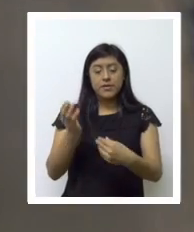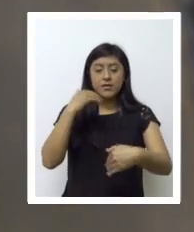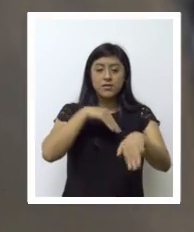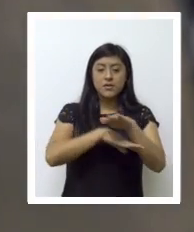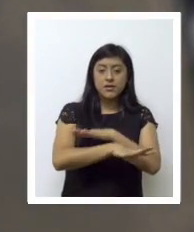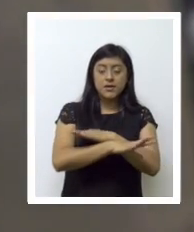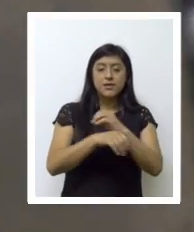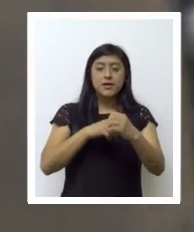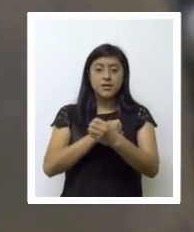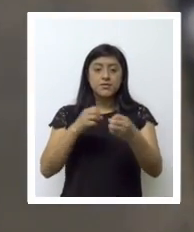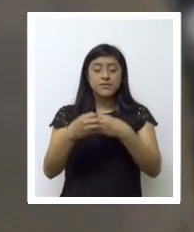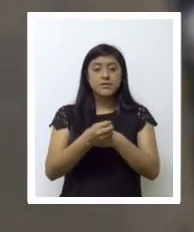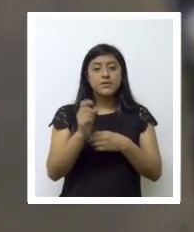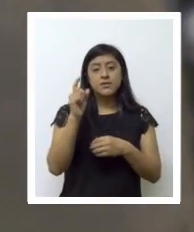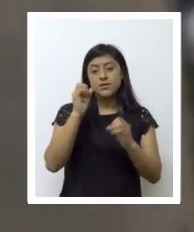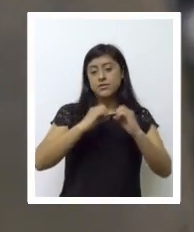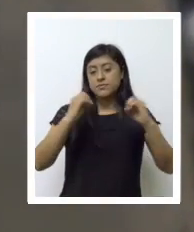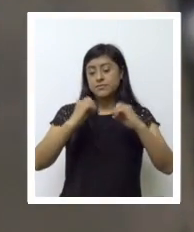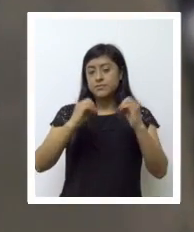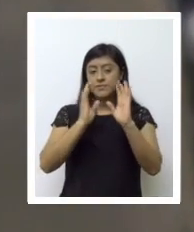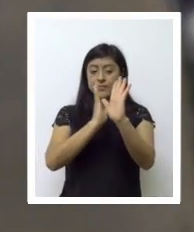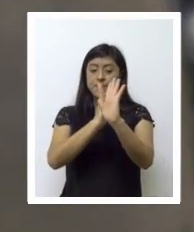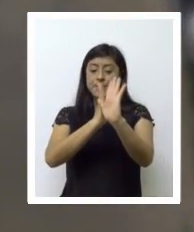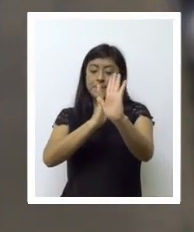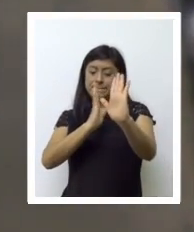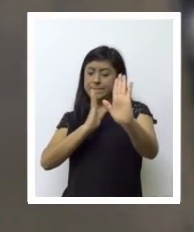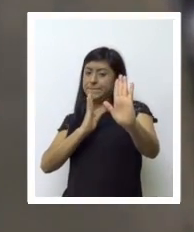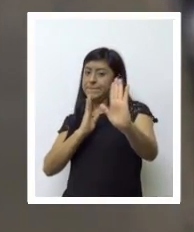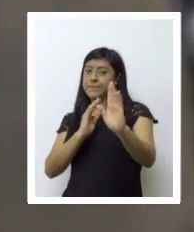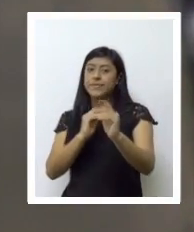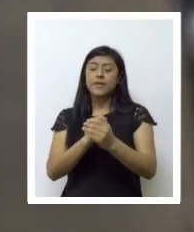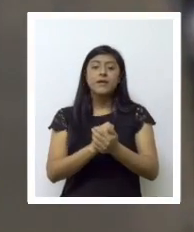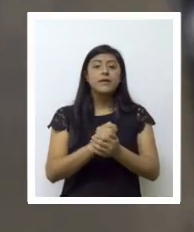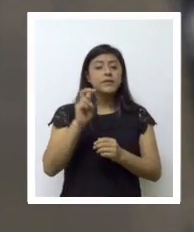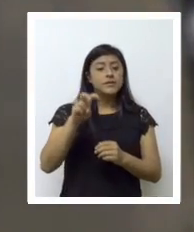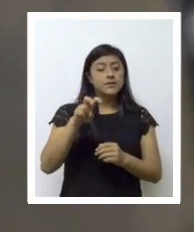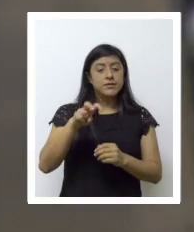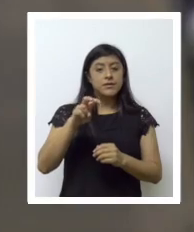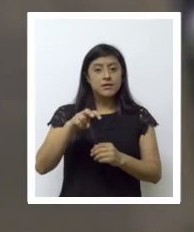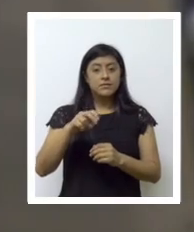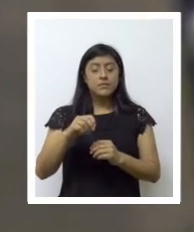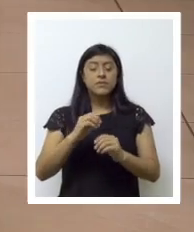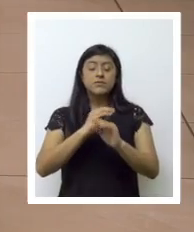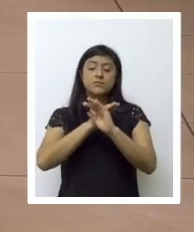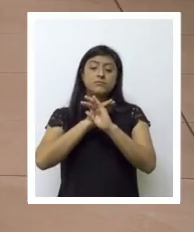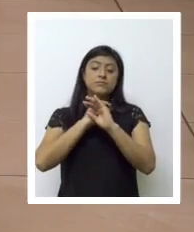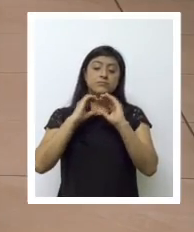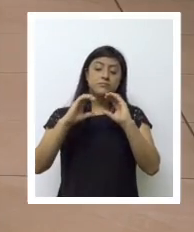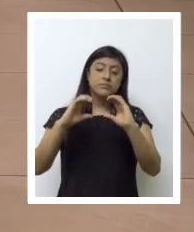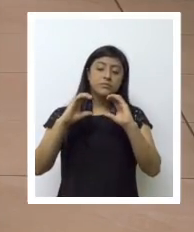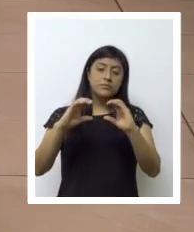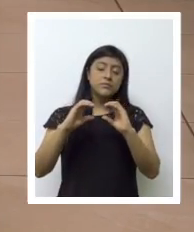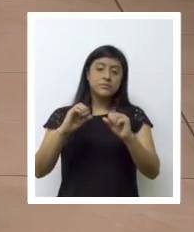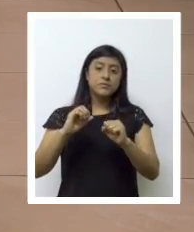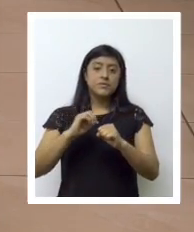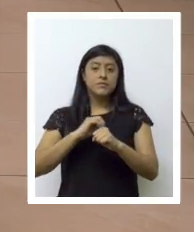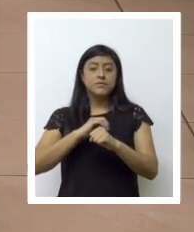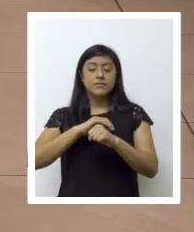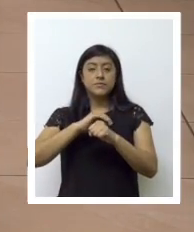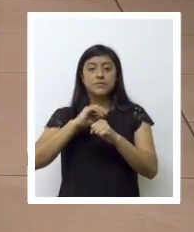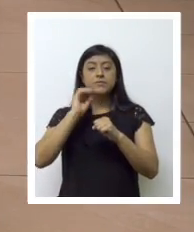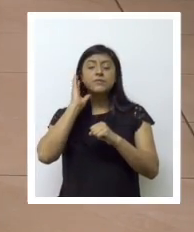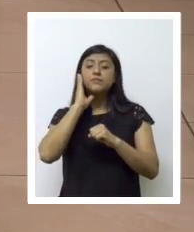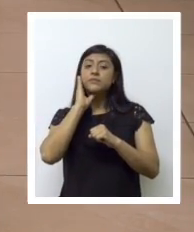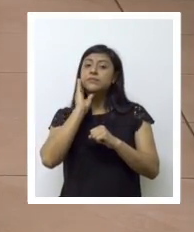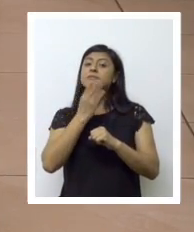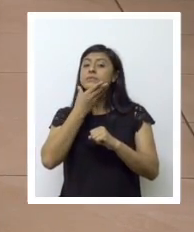Además, desde el momento que se acercan, los dejan ingresar sin que hagan fila, sobre todo ahora que se hace más necesaria esta acción